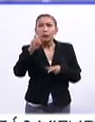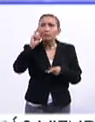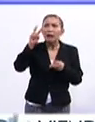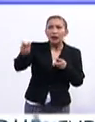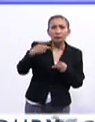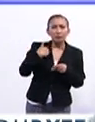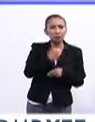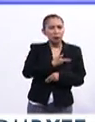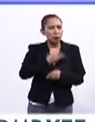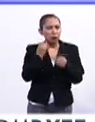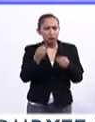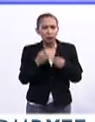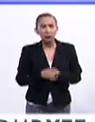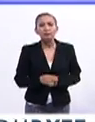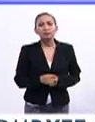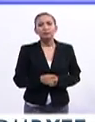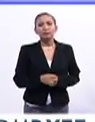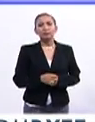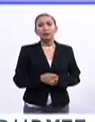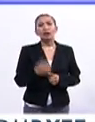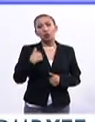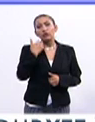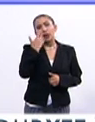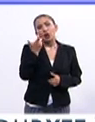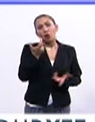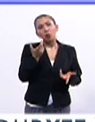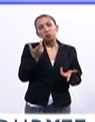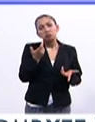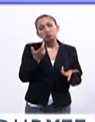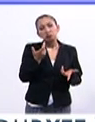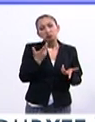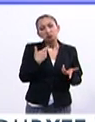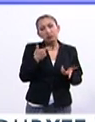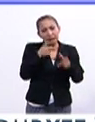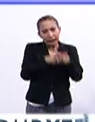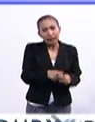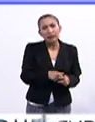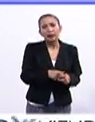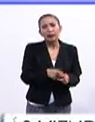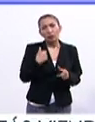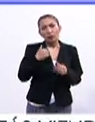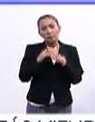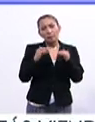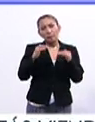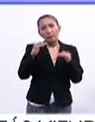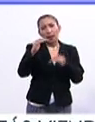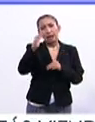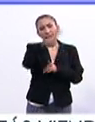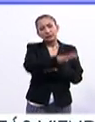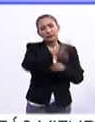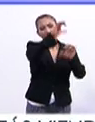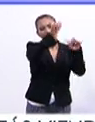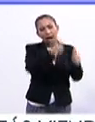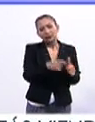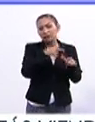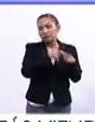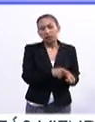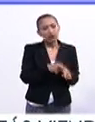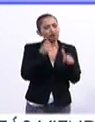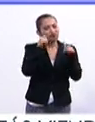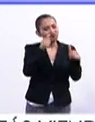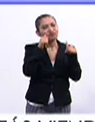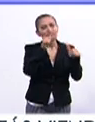me fascina y es por lo que quiero estar aquí pero pues yo he crecido en el arte y seguiré